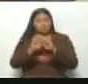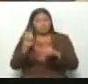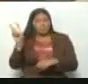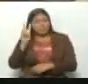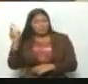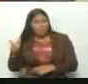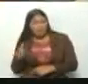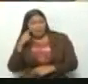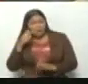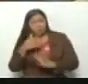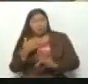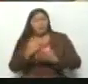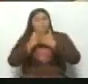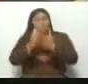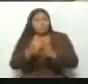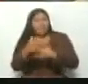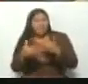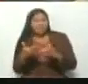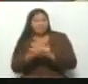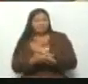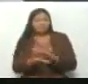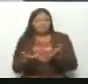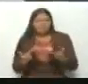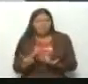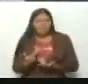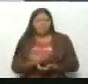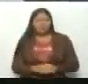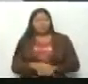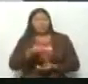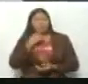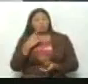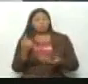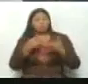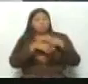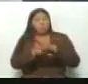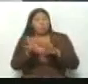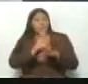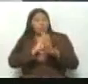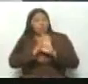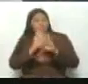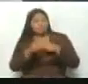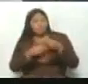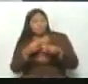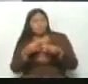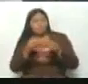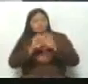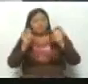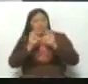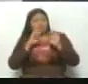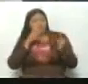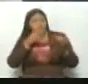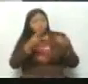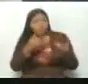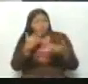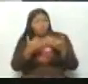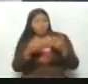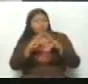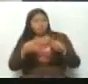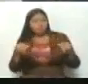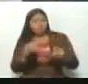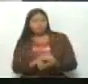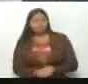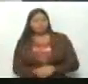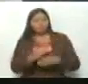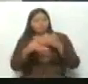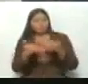con aporte, alguna donación. Tiene que inmediatamente enlazarse con la autoridad única de educación y zona educativa en el territorio,